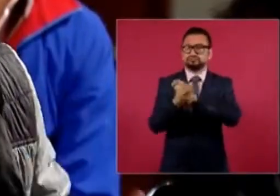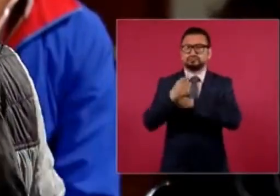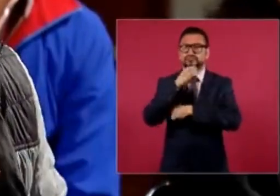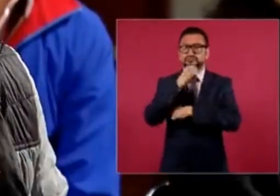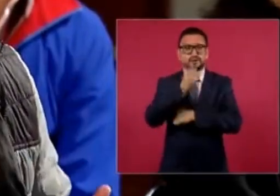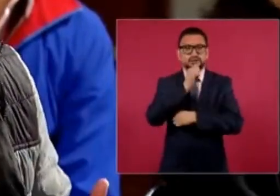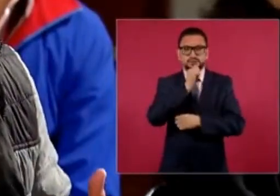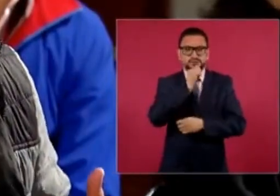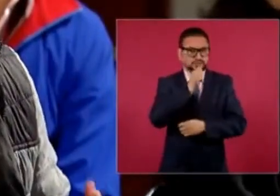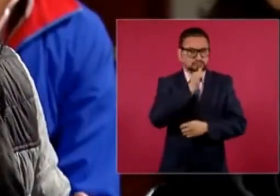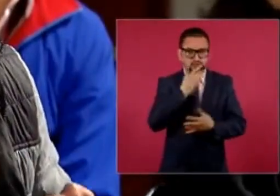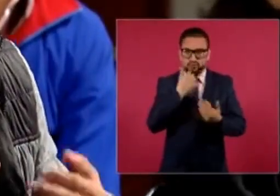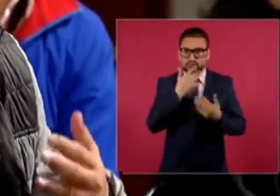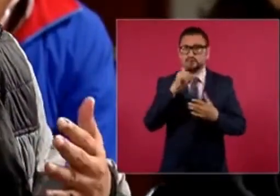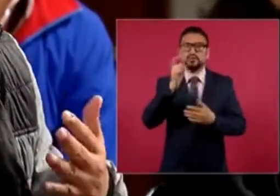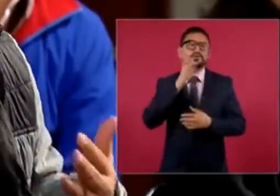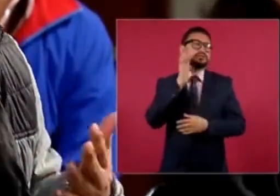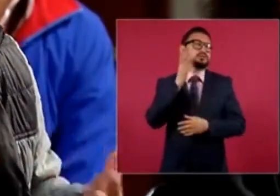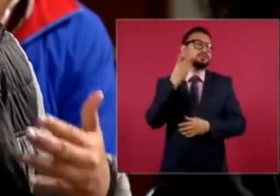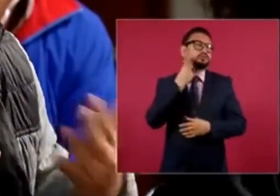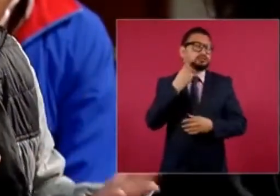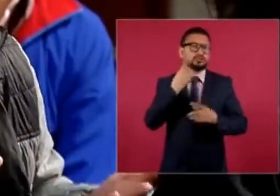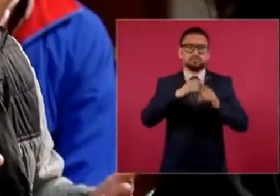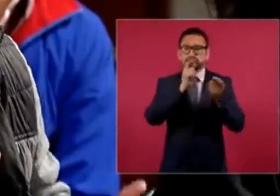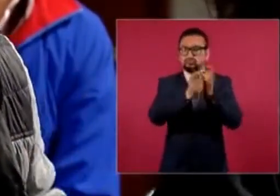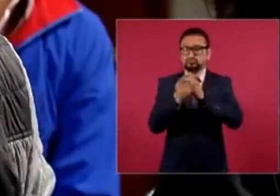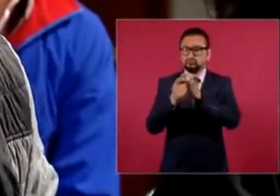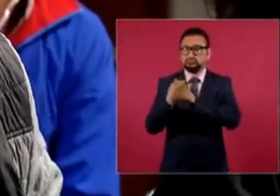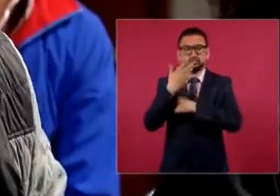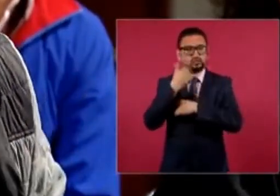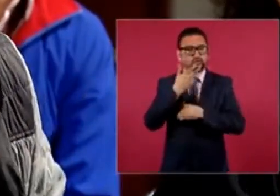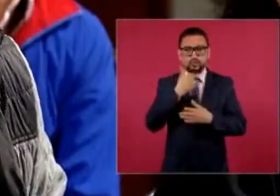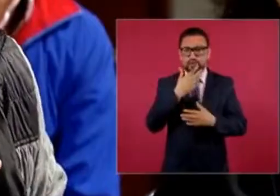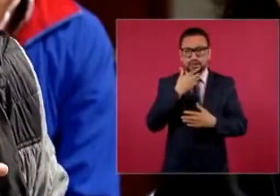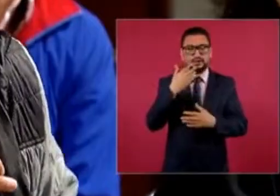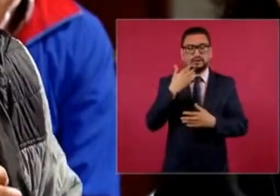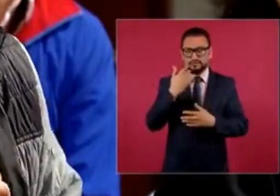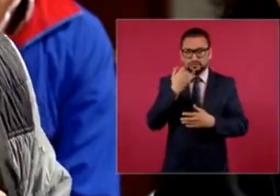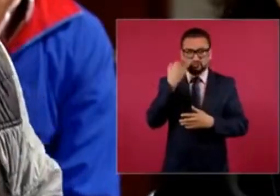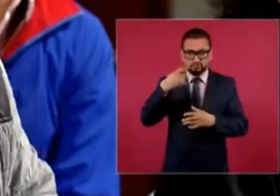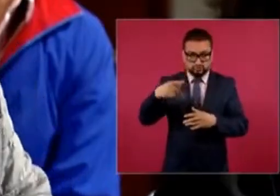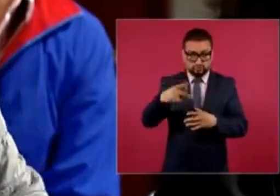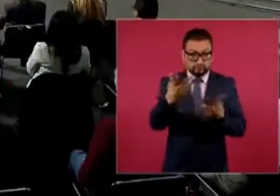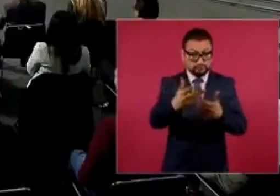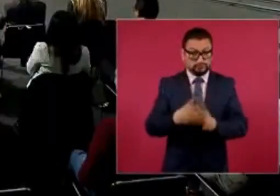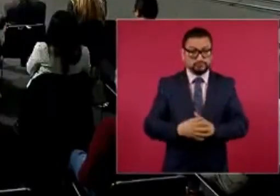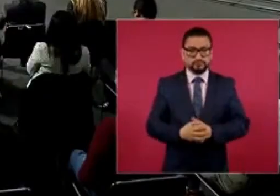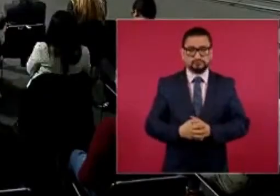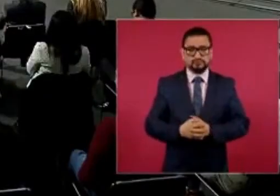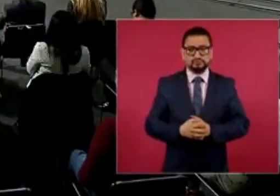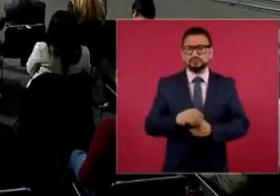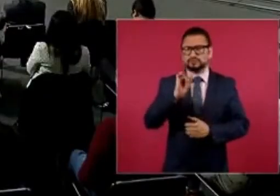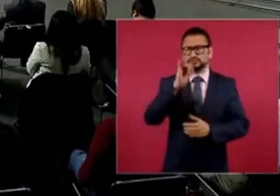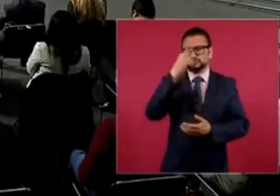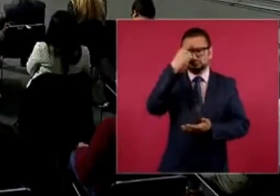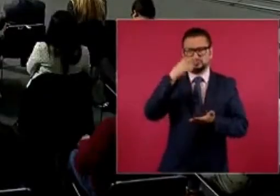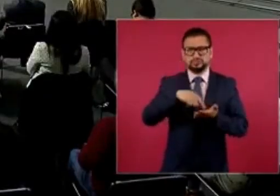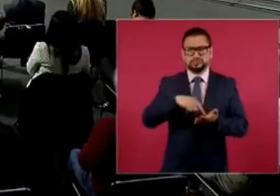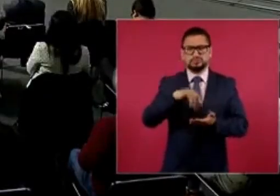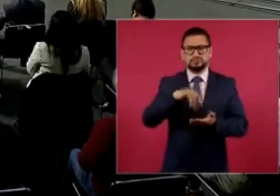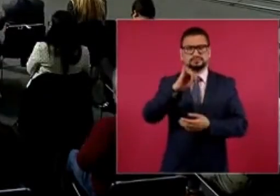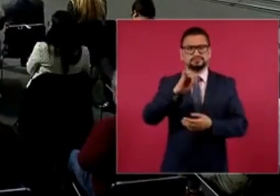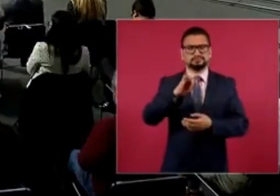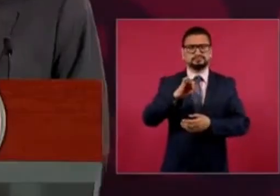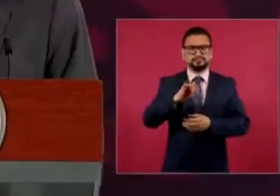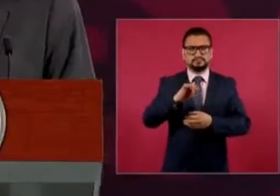se hace en las cámaras, porque no se traduce, no hay información en la lengua materna. Sí, yo creo que va